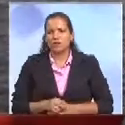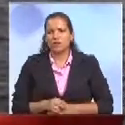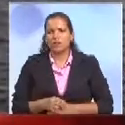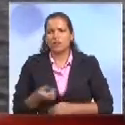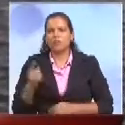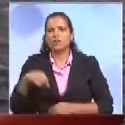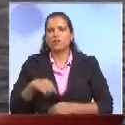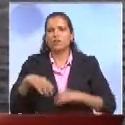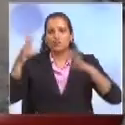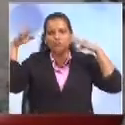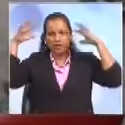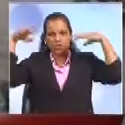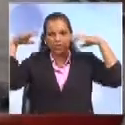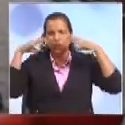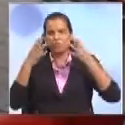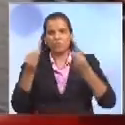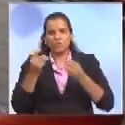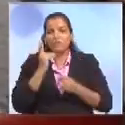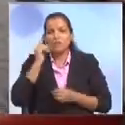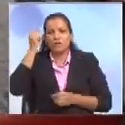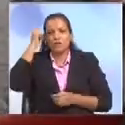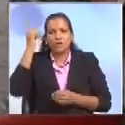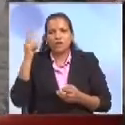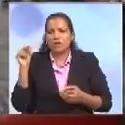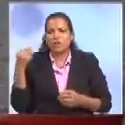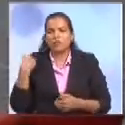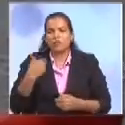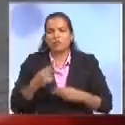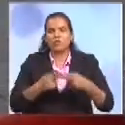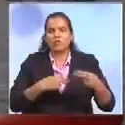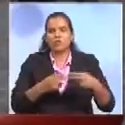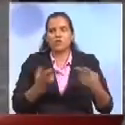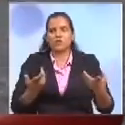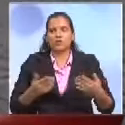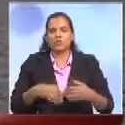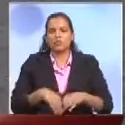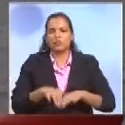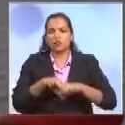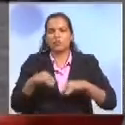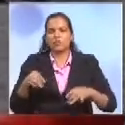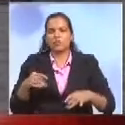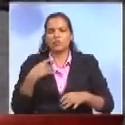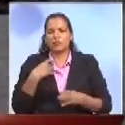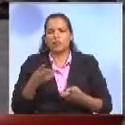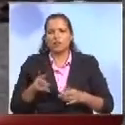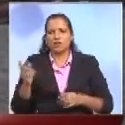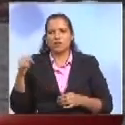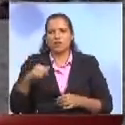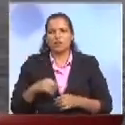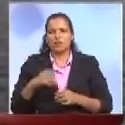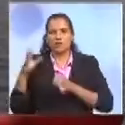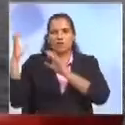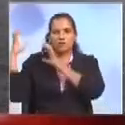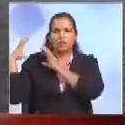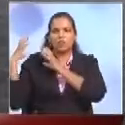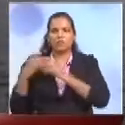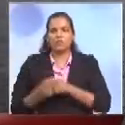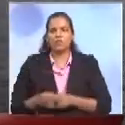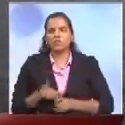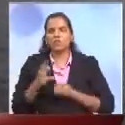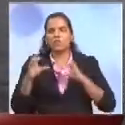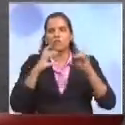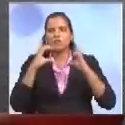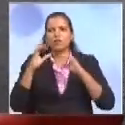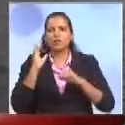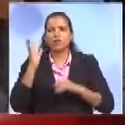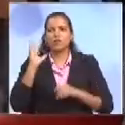el fenómeno El Niño y les preocupa que no tienen obras para afrontarlo. Ante ello llegaron hasta el municipio para dialogar